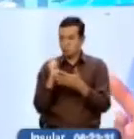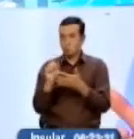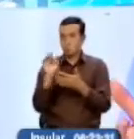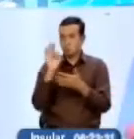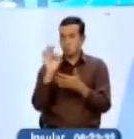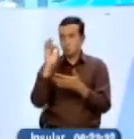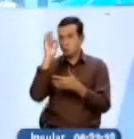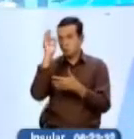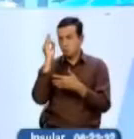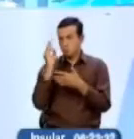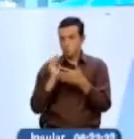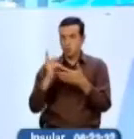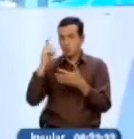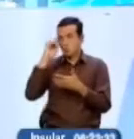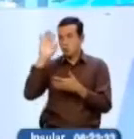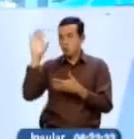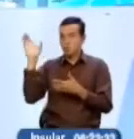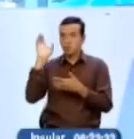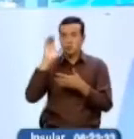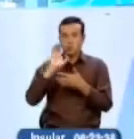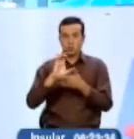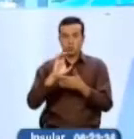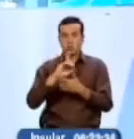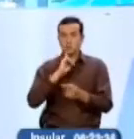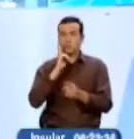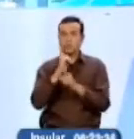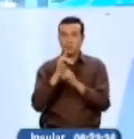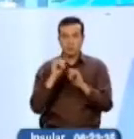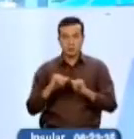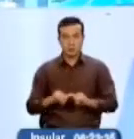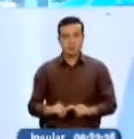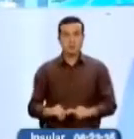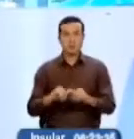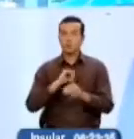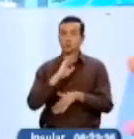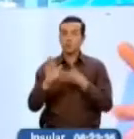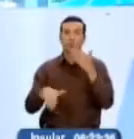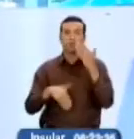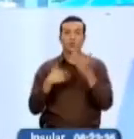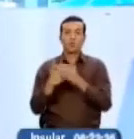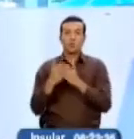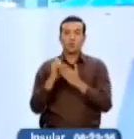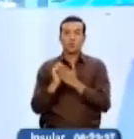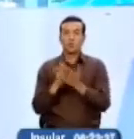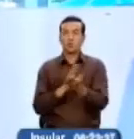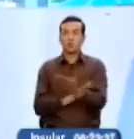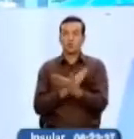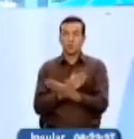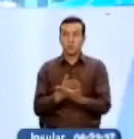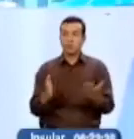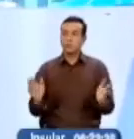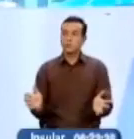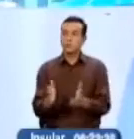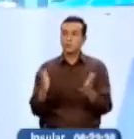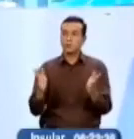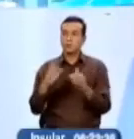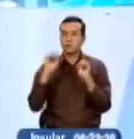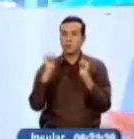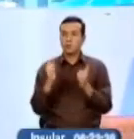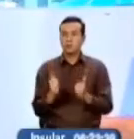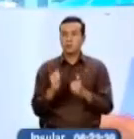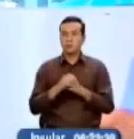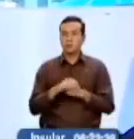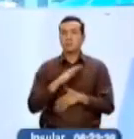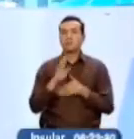saleh el presupuesto general del estado pues lleve adelante toda la todo el programa de fomento a las artes ya la creatividad